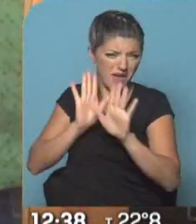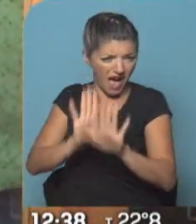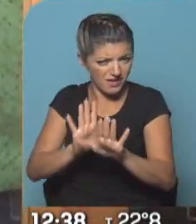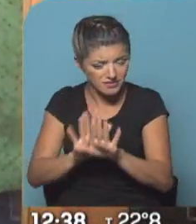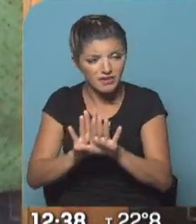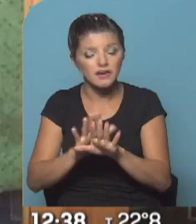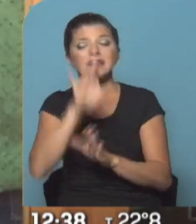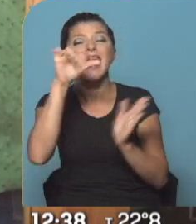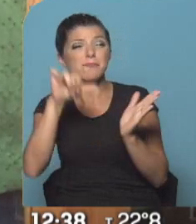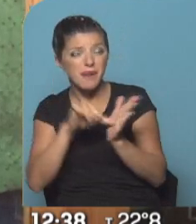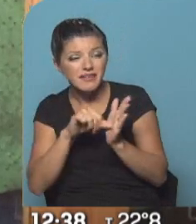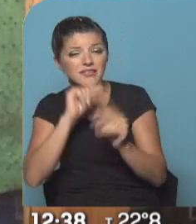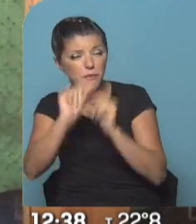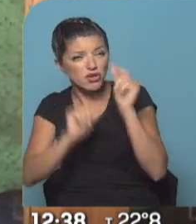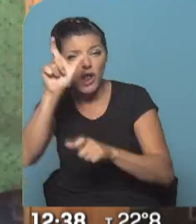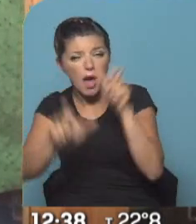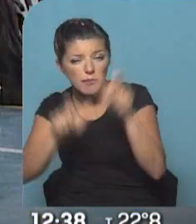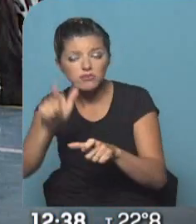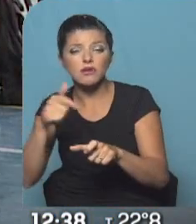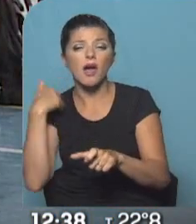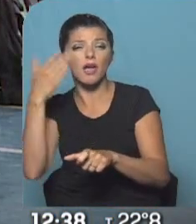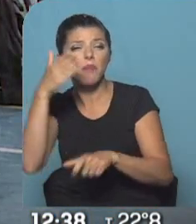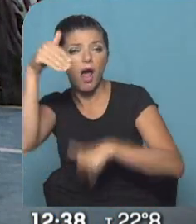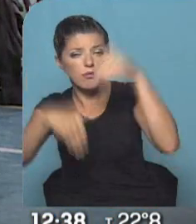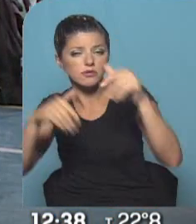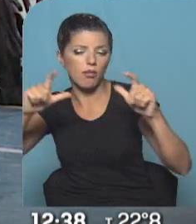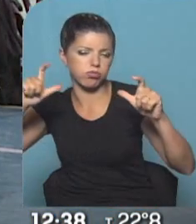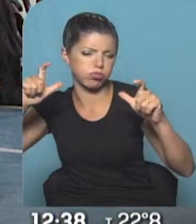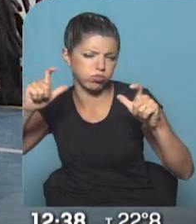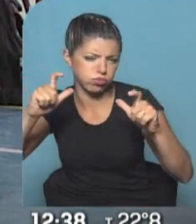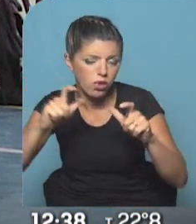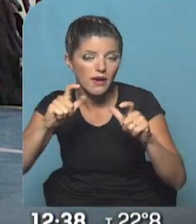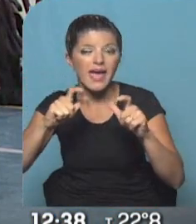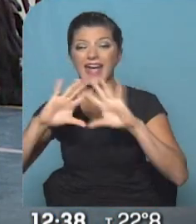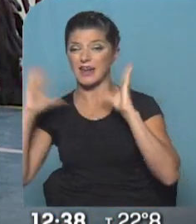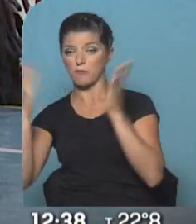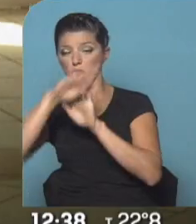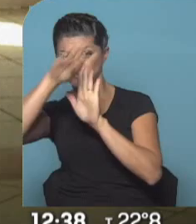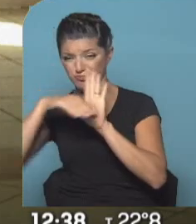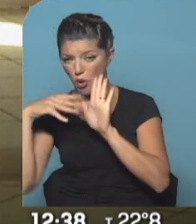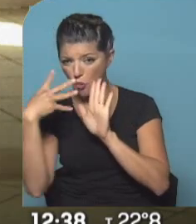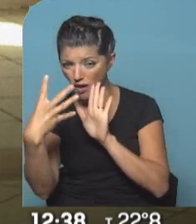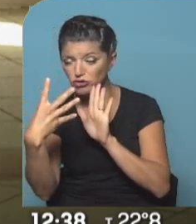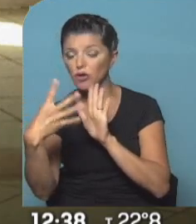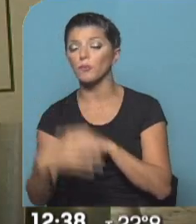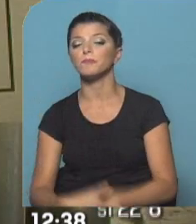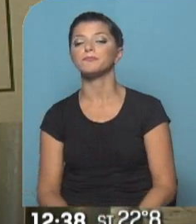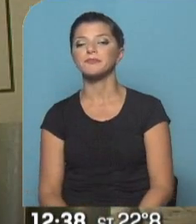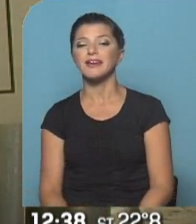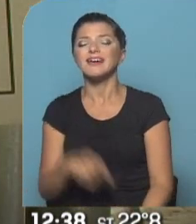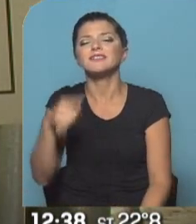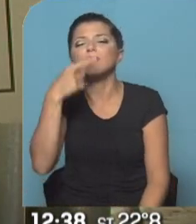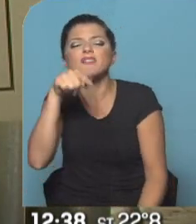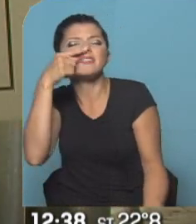la caída de participación electoral más drástica de América Latina y la cuarta a nivel mundial. Un correlato de este desinterés se verifica